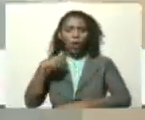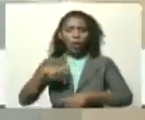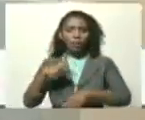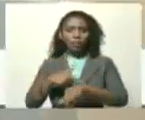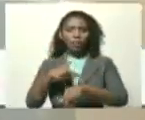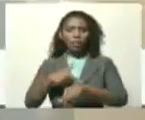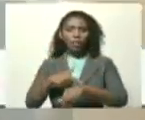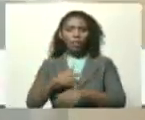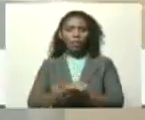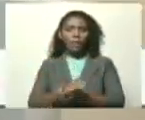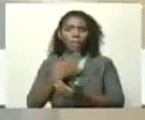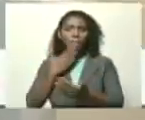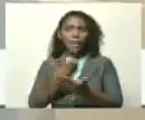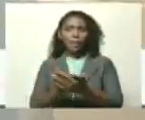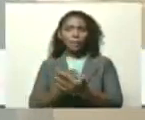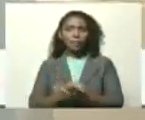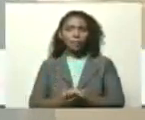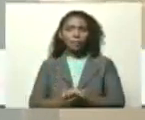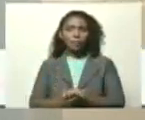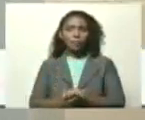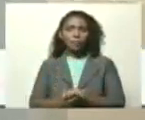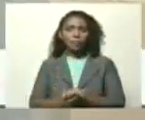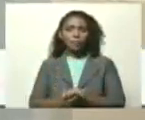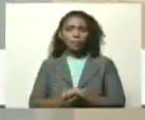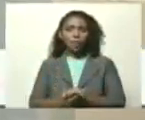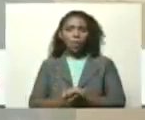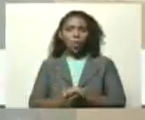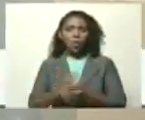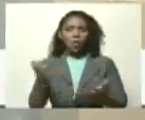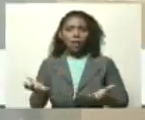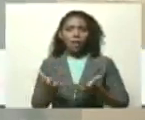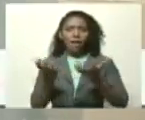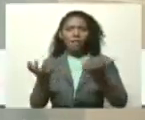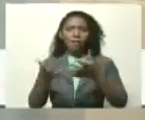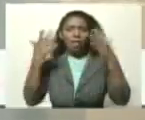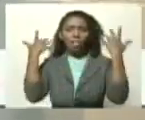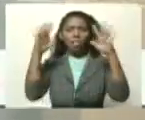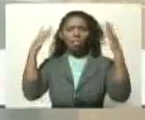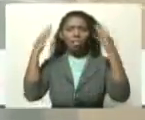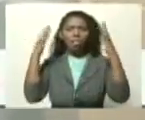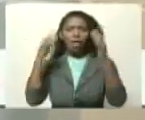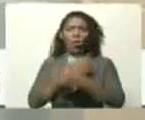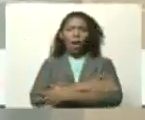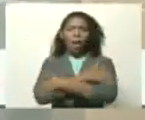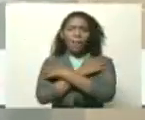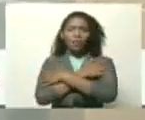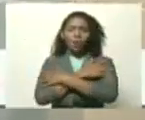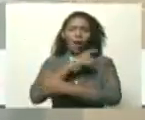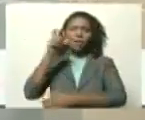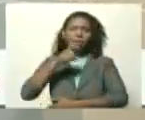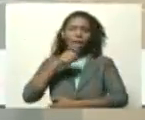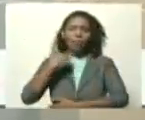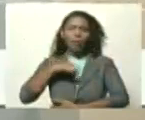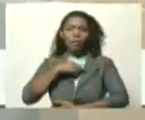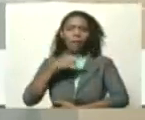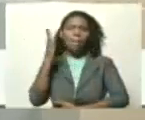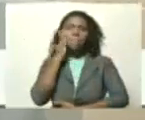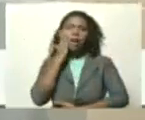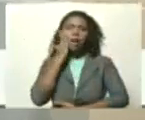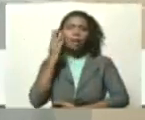momento pedir un caluroso aplauso que parezca el abrazo que se merece nuestra